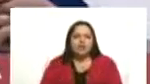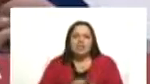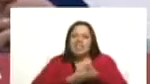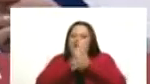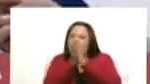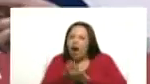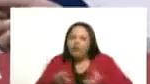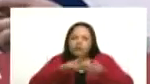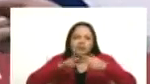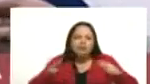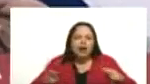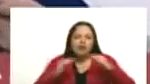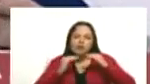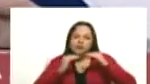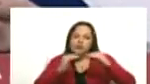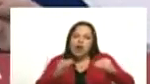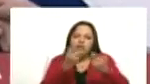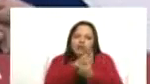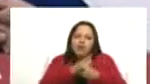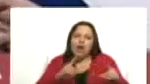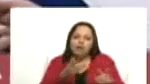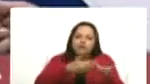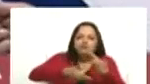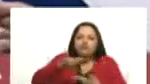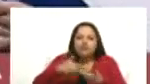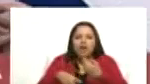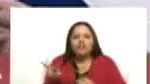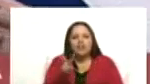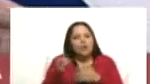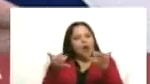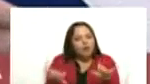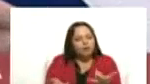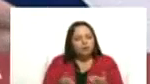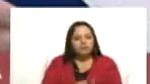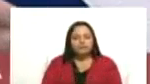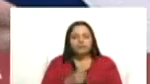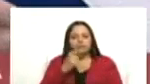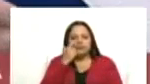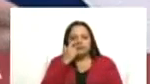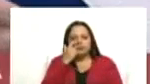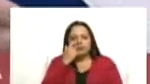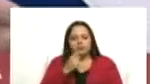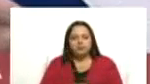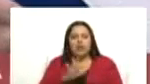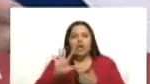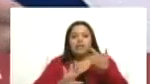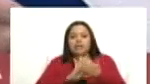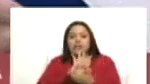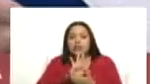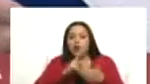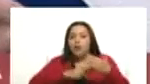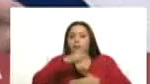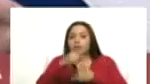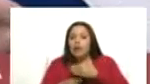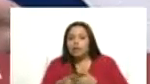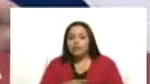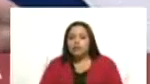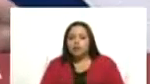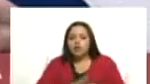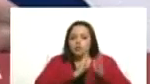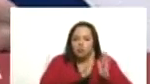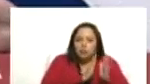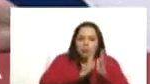paz, de equilibrio democrático, de convivencia que vio el país. Entonces fueron 5 momentos criminales uno a